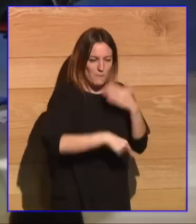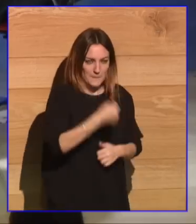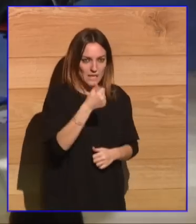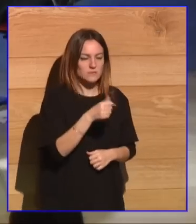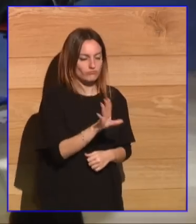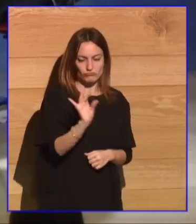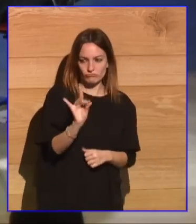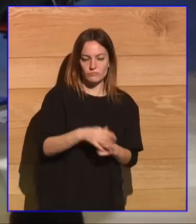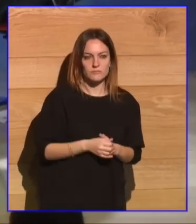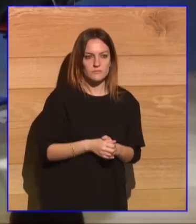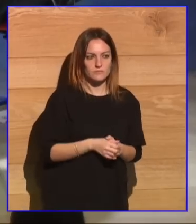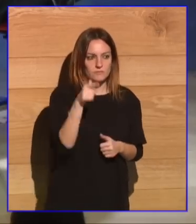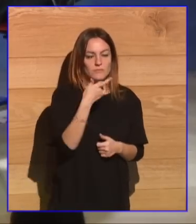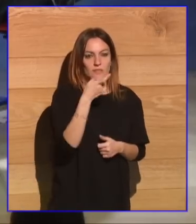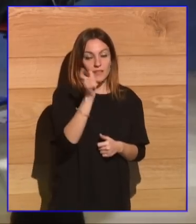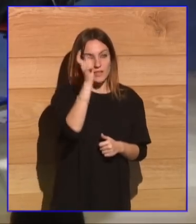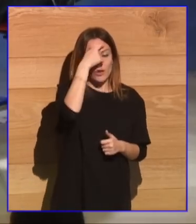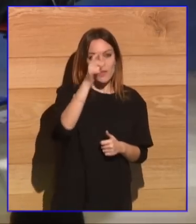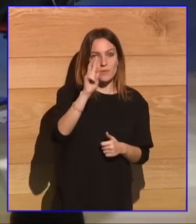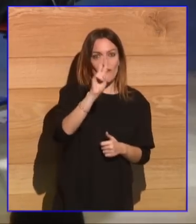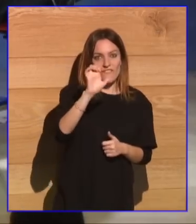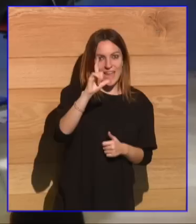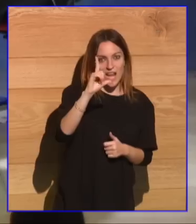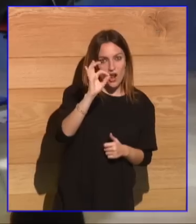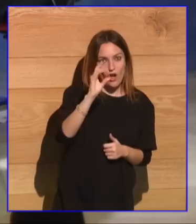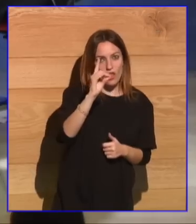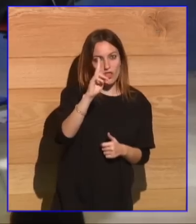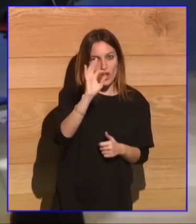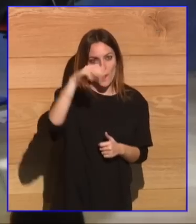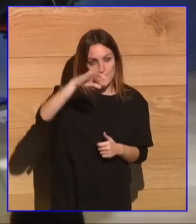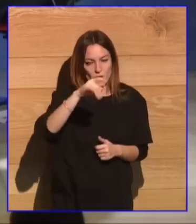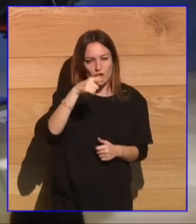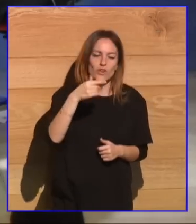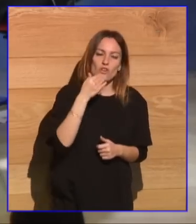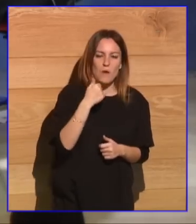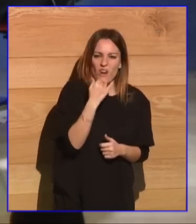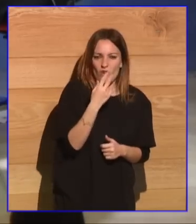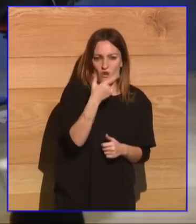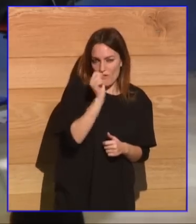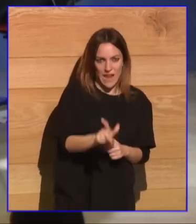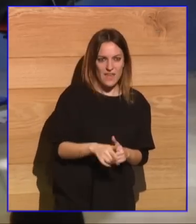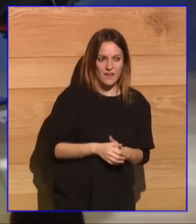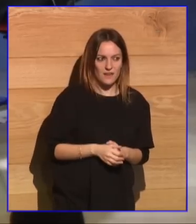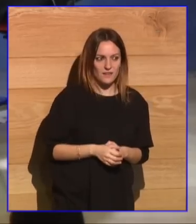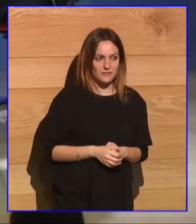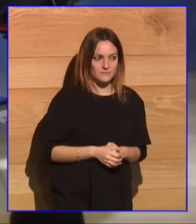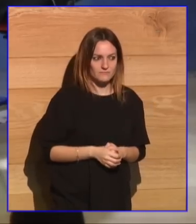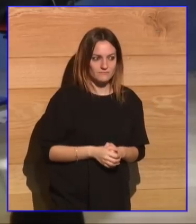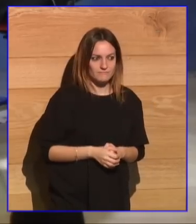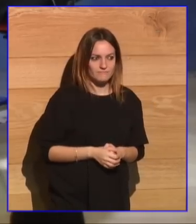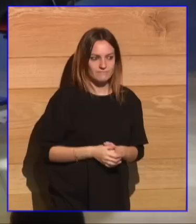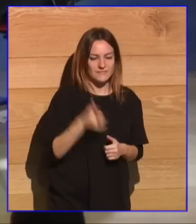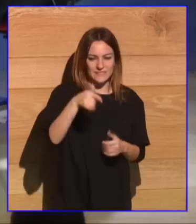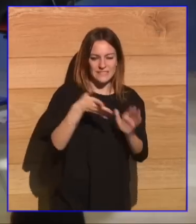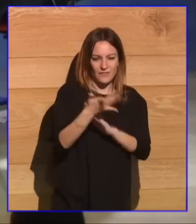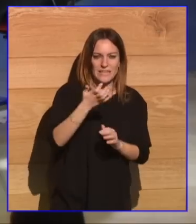ejemplo, el concepto velódromo lo encuentras inútil. Me parece que dar vueltas